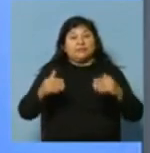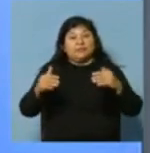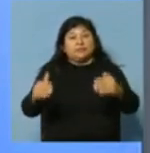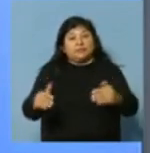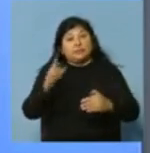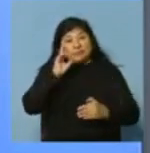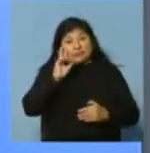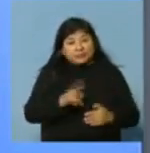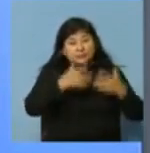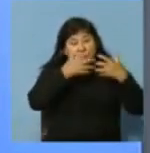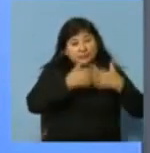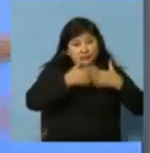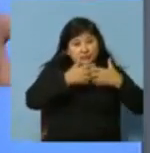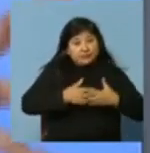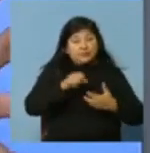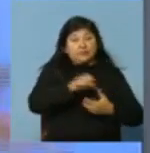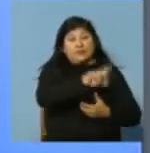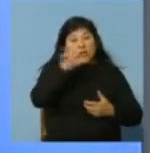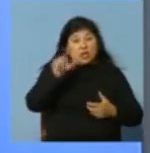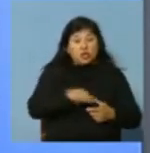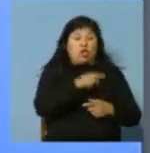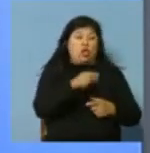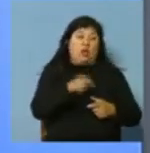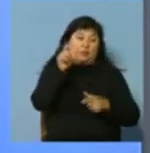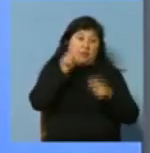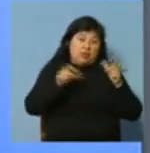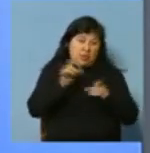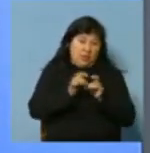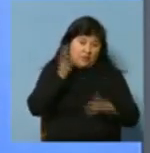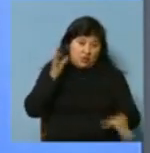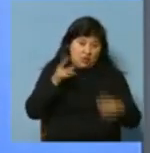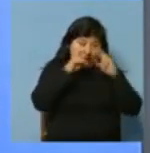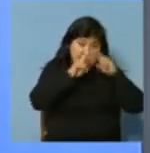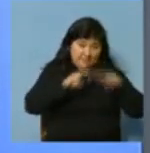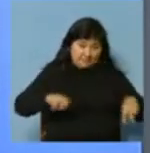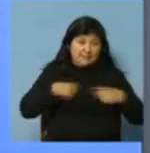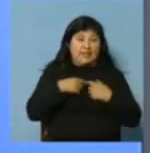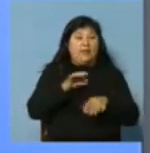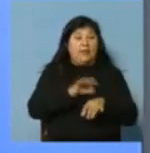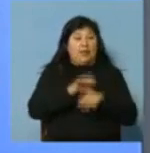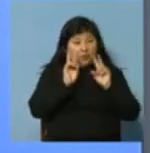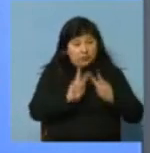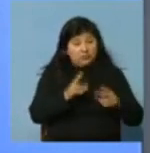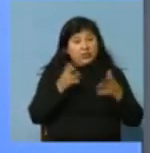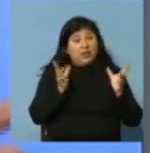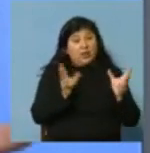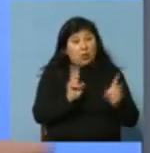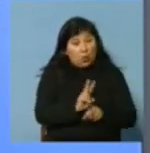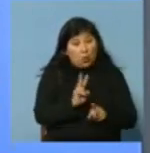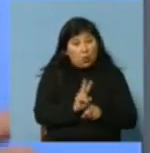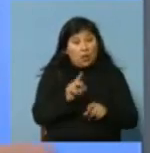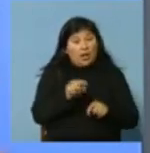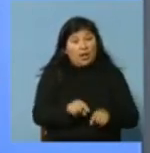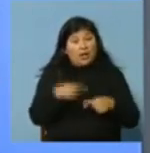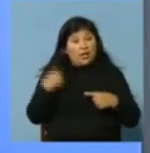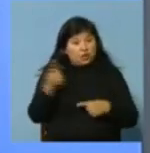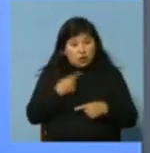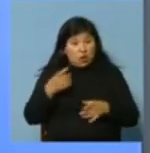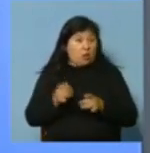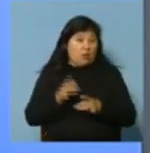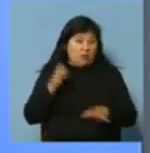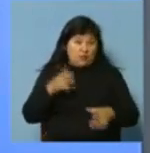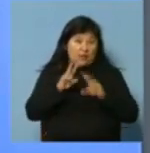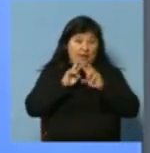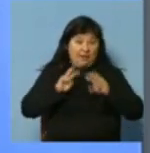evolución fue abordado por todo el servicio de ginecología conmigo incluidos por supuesto vimos que era